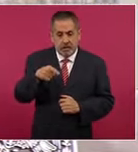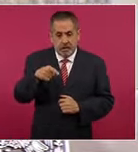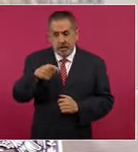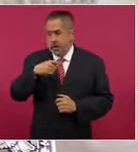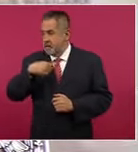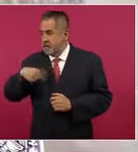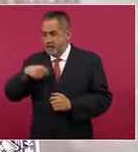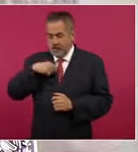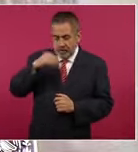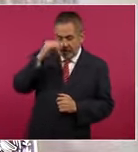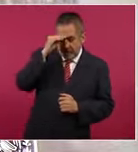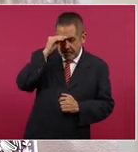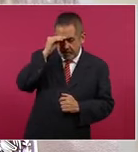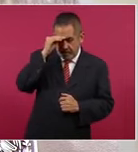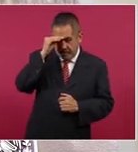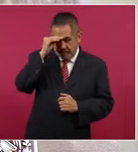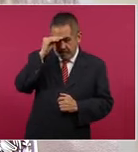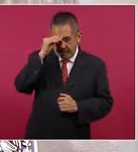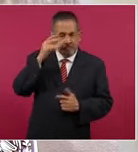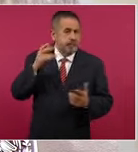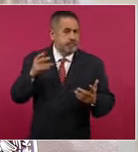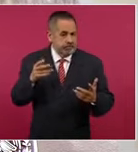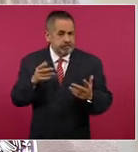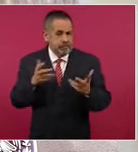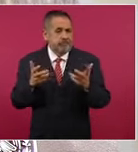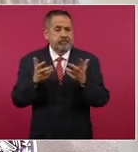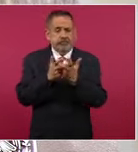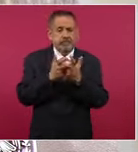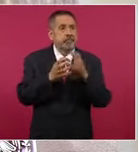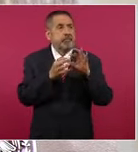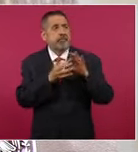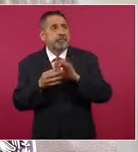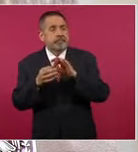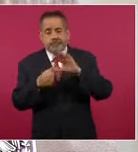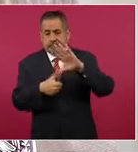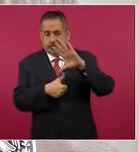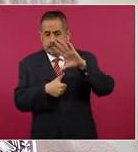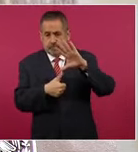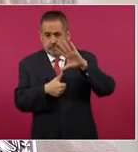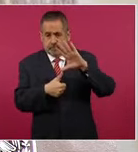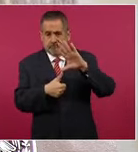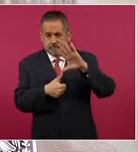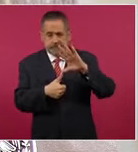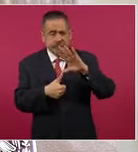considerar no solo la integración de América del Norte,